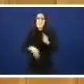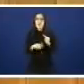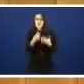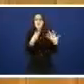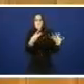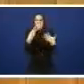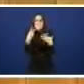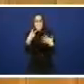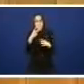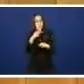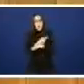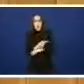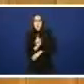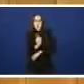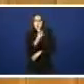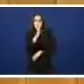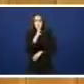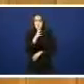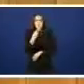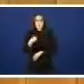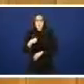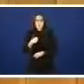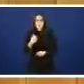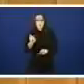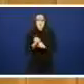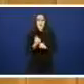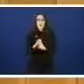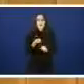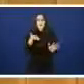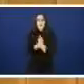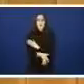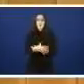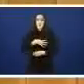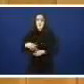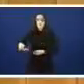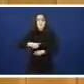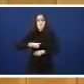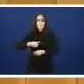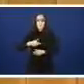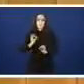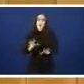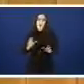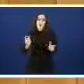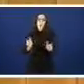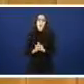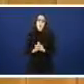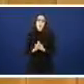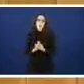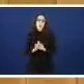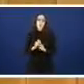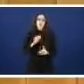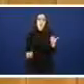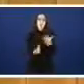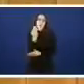permitindo os funcionarios de carreira e personal laboral fixo que así o desexen solicitar voluntariamente a reducción de ata un terzo da súa